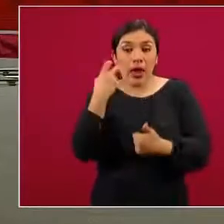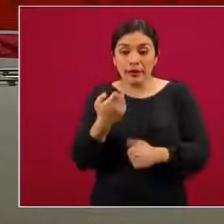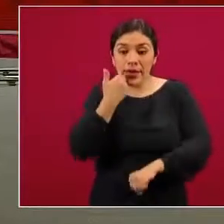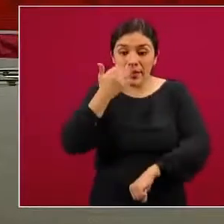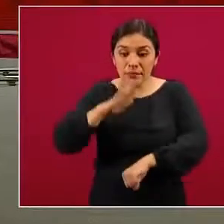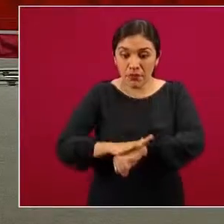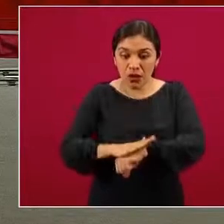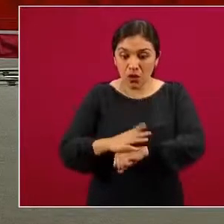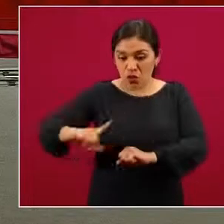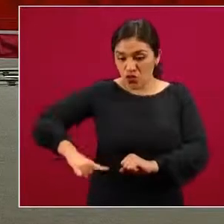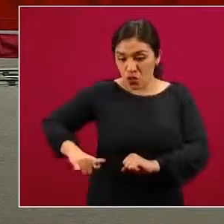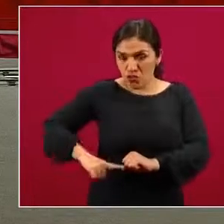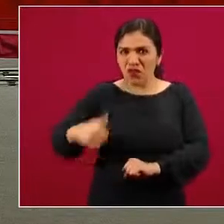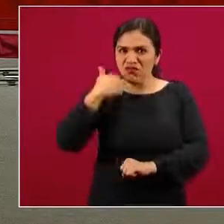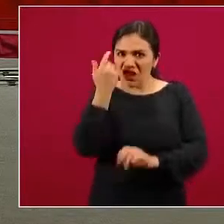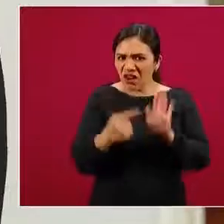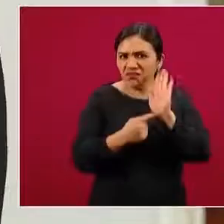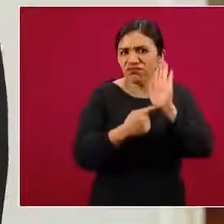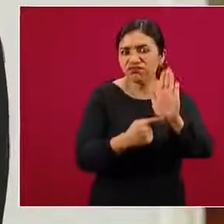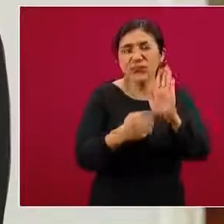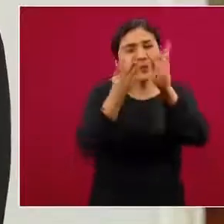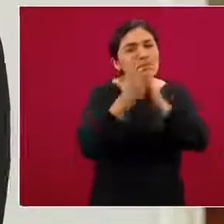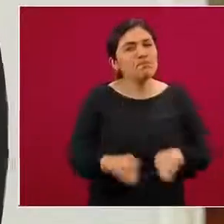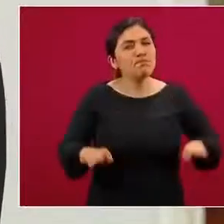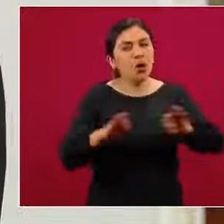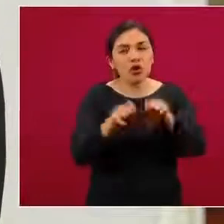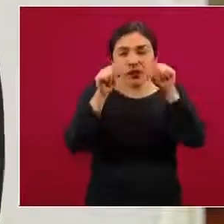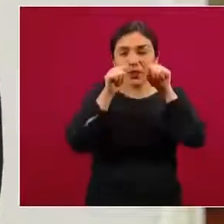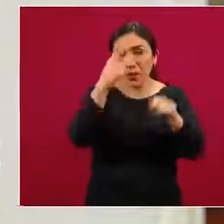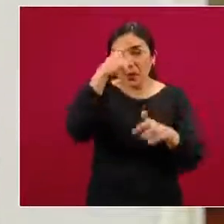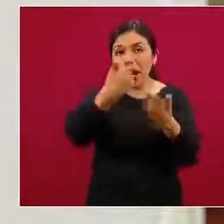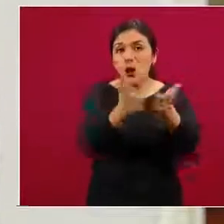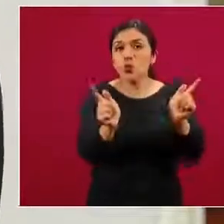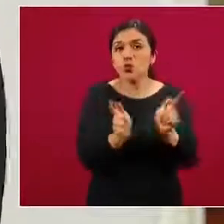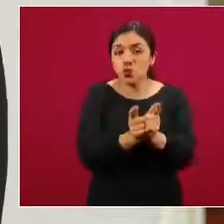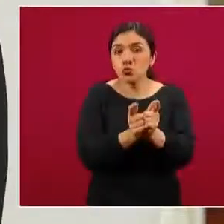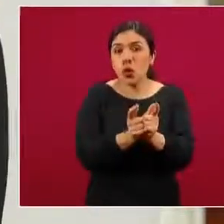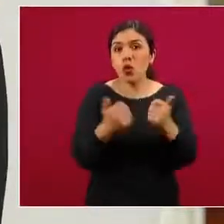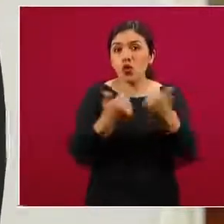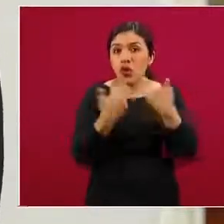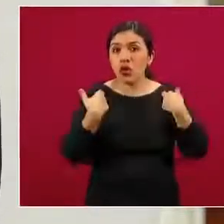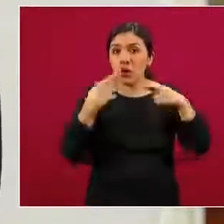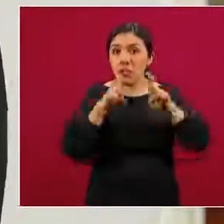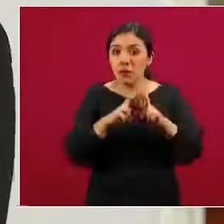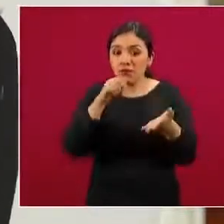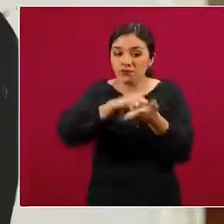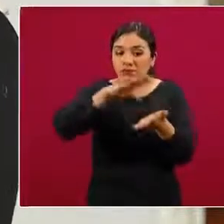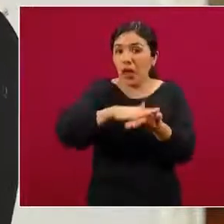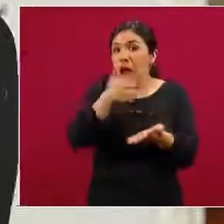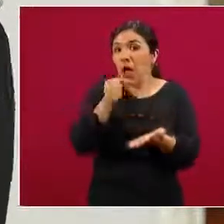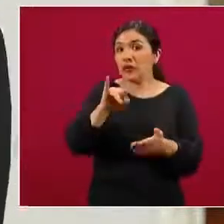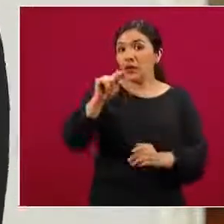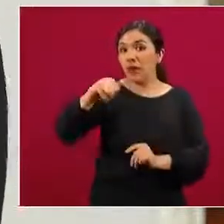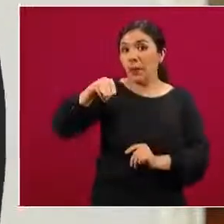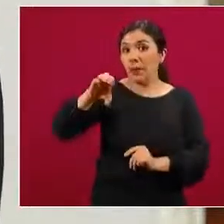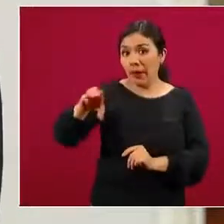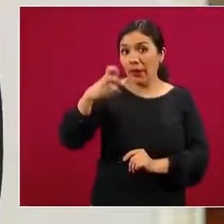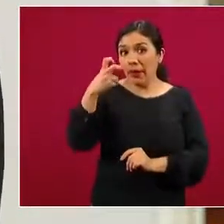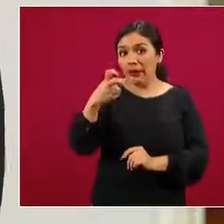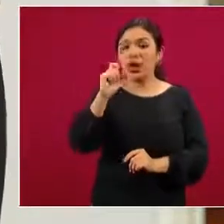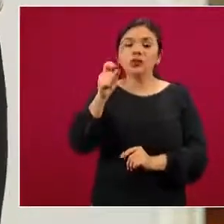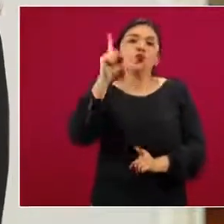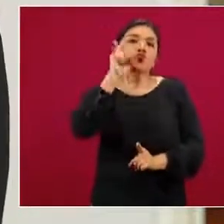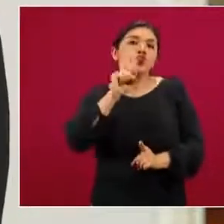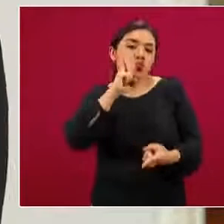pone importante énfasis en los grupos subrepresentados, así está establecido el T-MEC. Y esto tiene que ver con